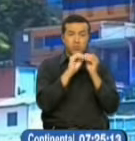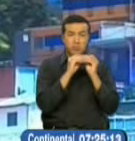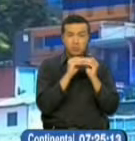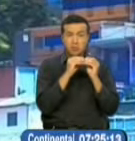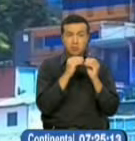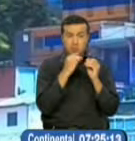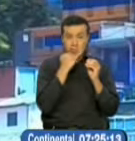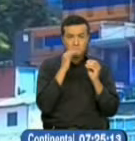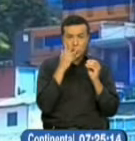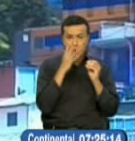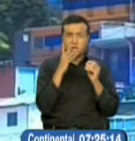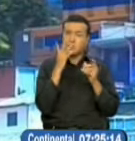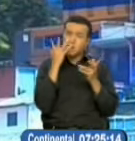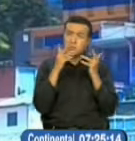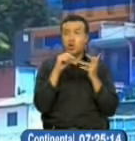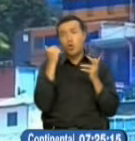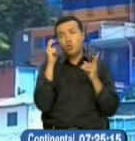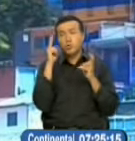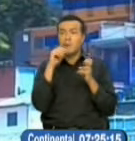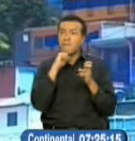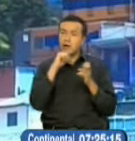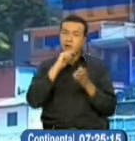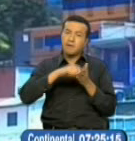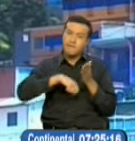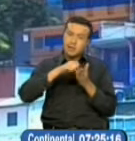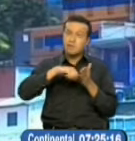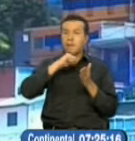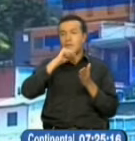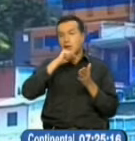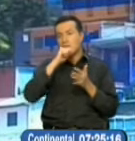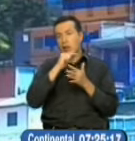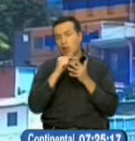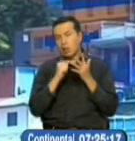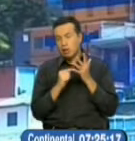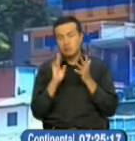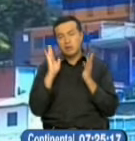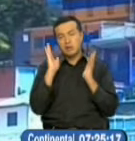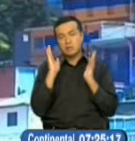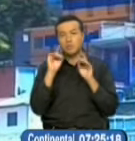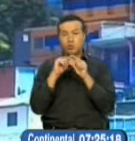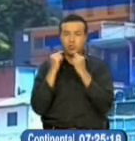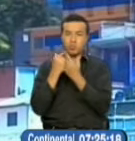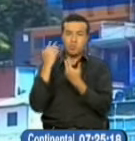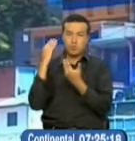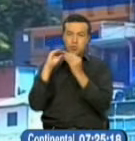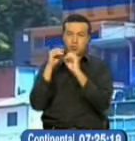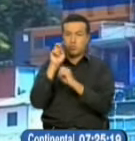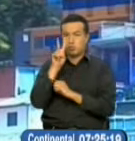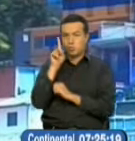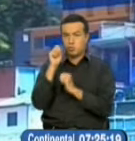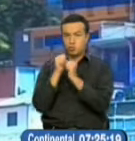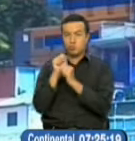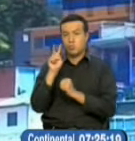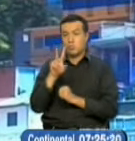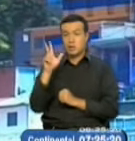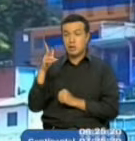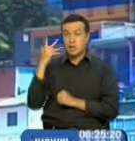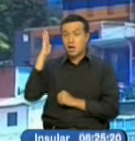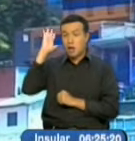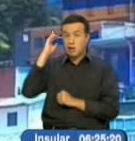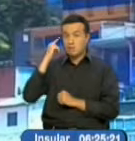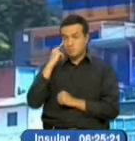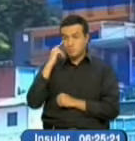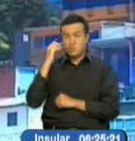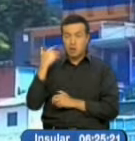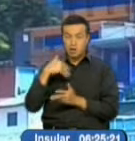inconsistencias de otro orden, pero efectivamente coincido y pienso que creo suma, para mí debió haber disipado toda